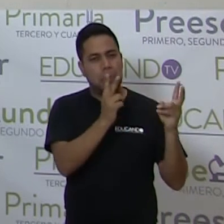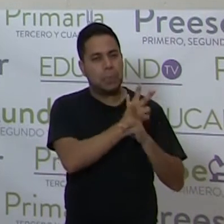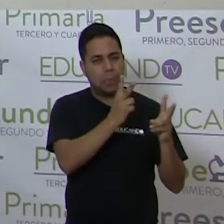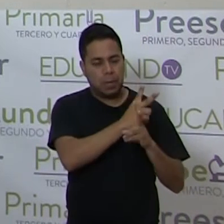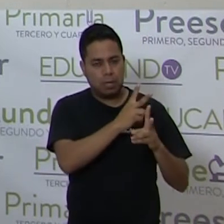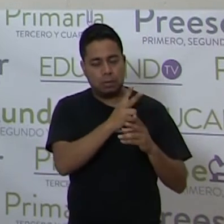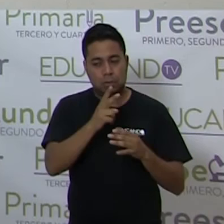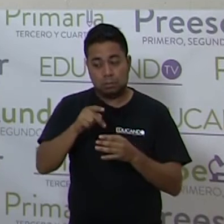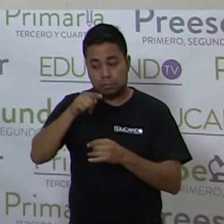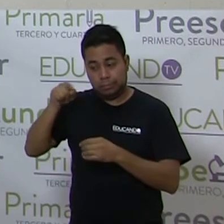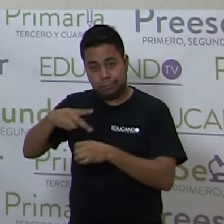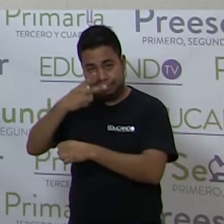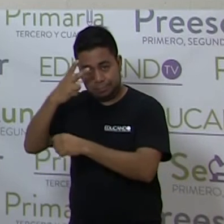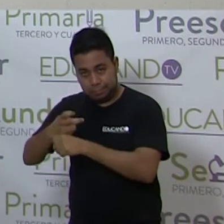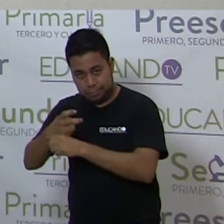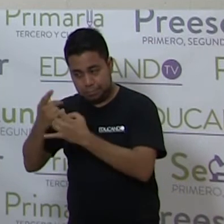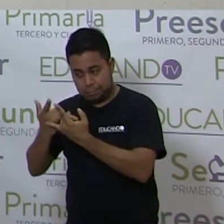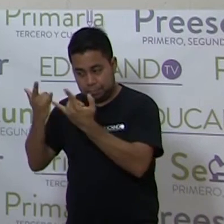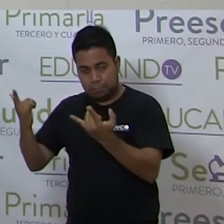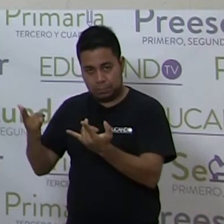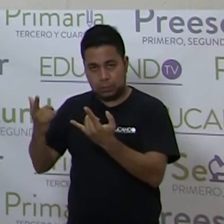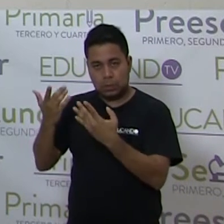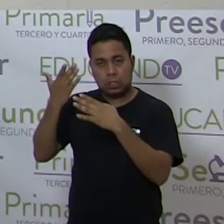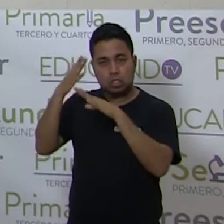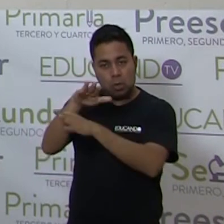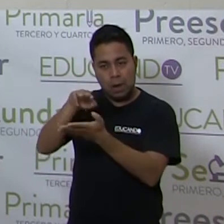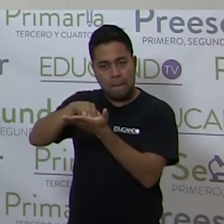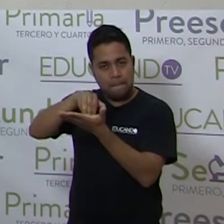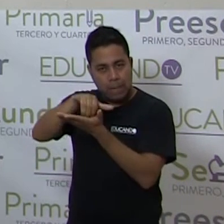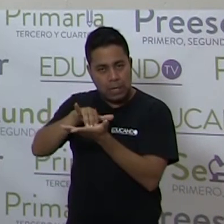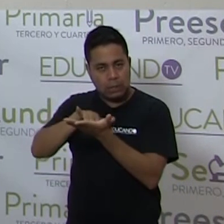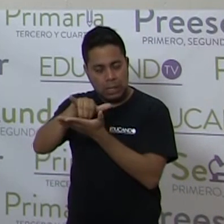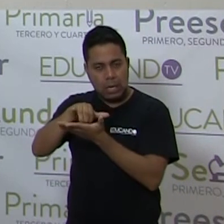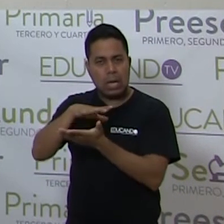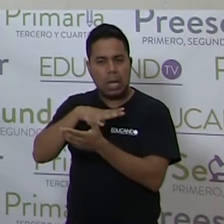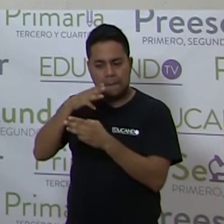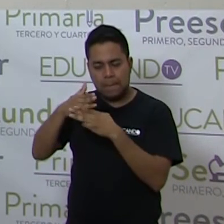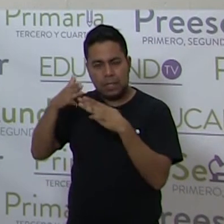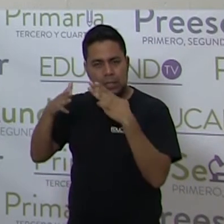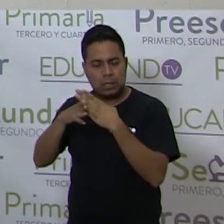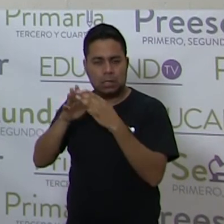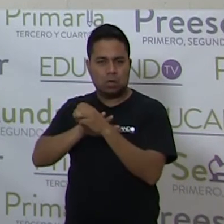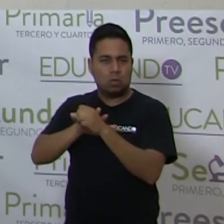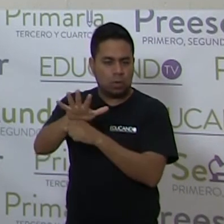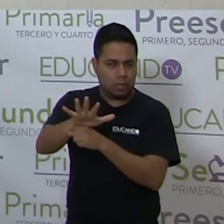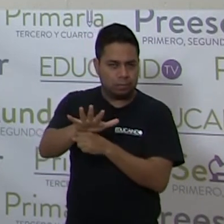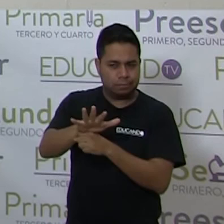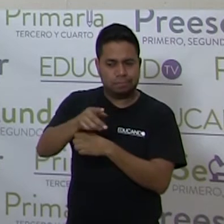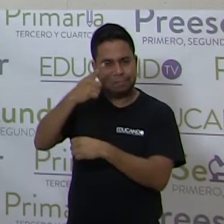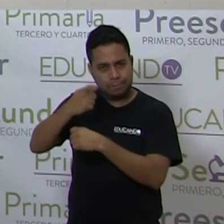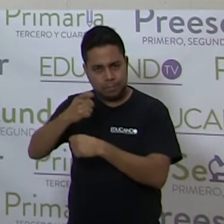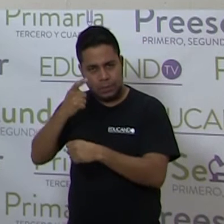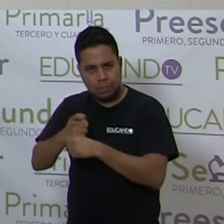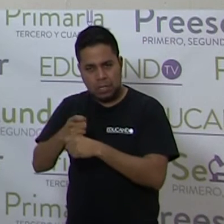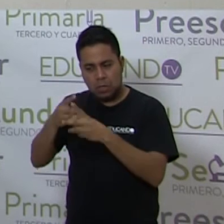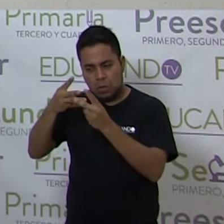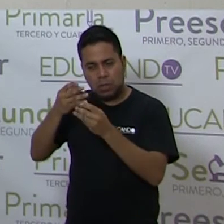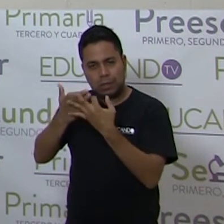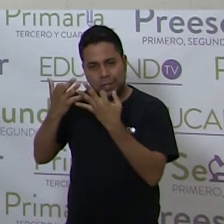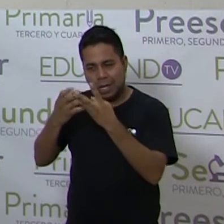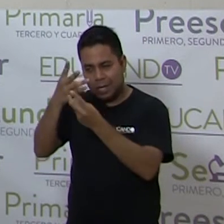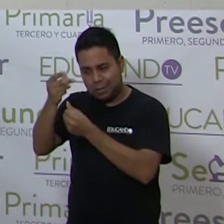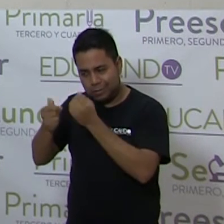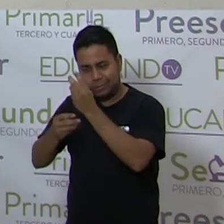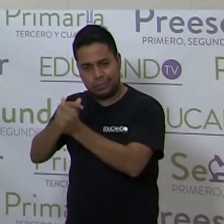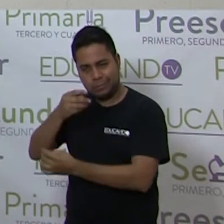En el mito de la creación del hombre maya, vemos ahí que se menciona que primero los hace de barro y